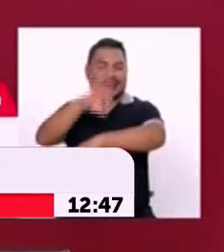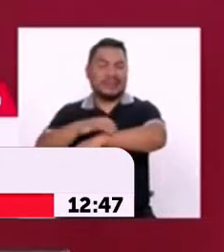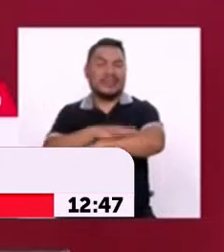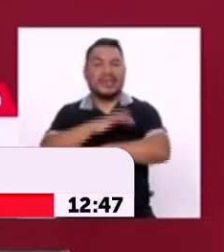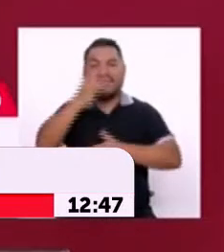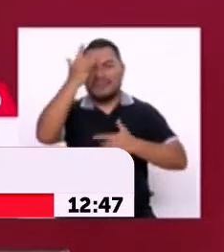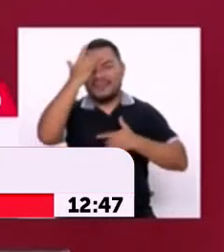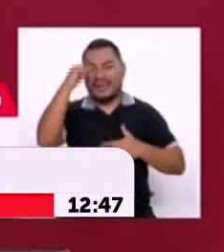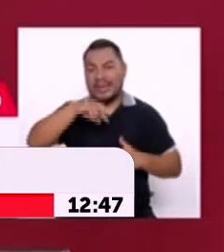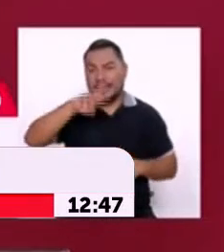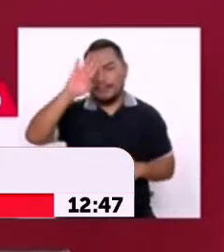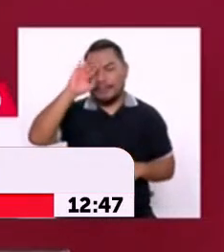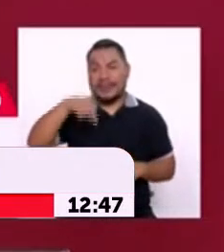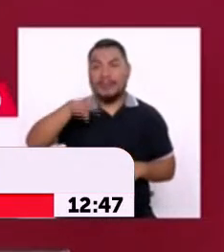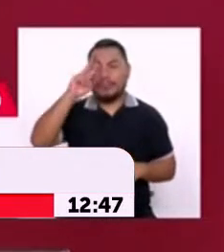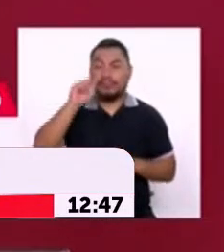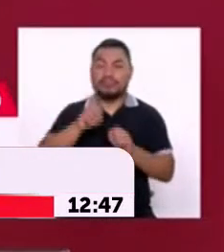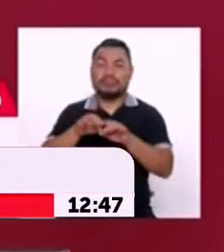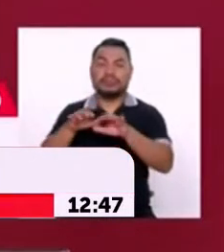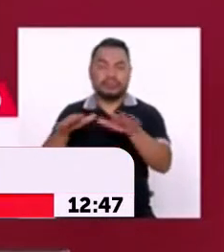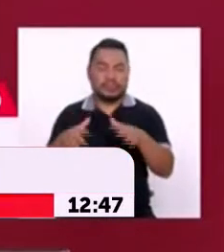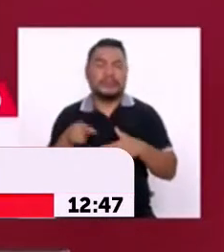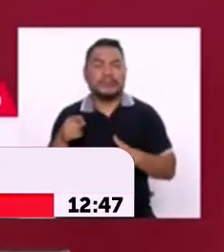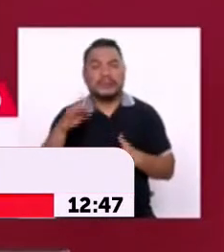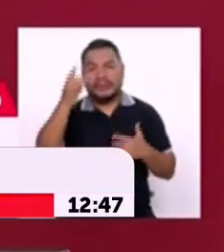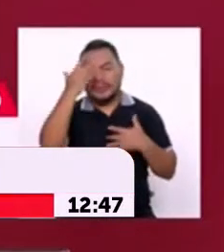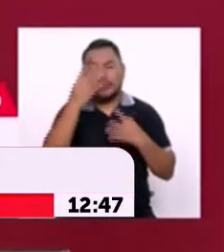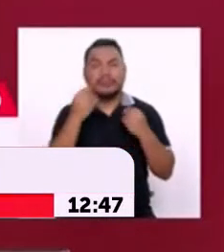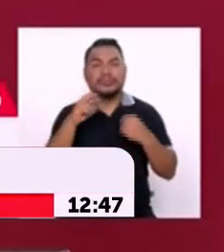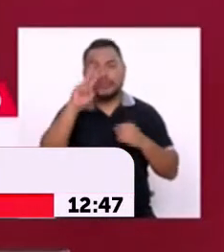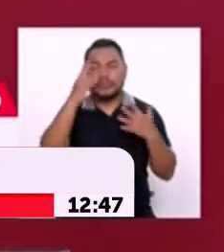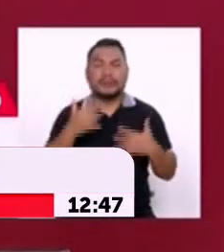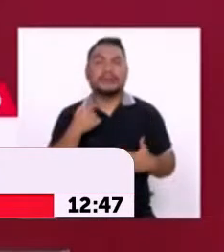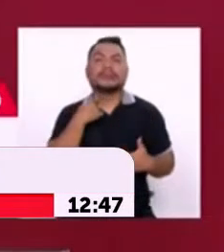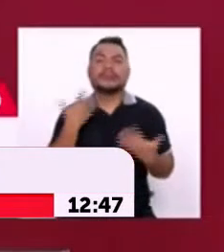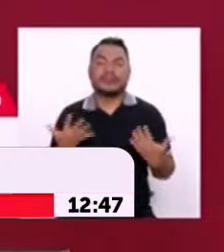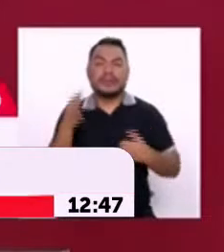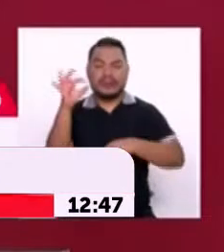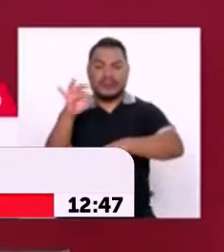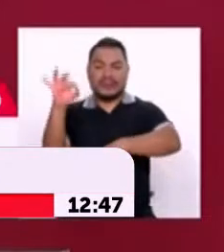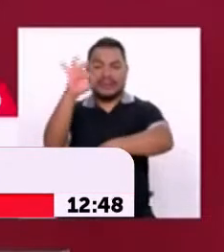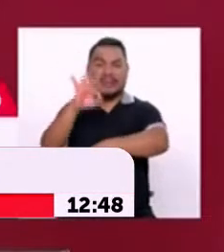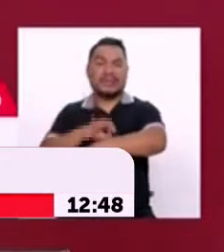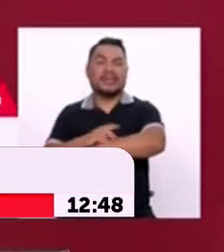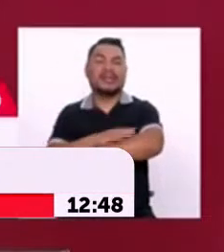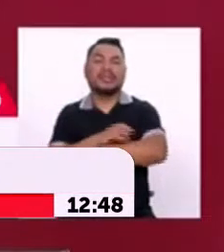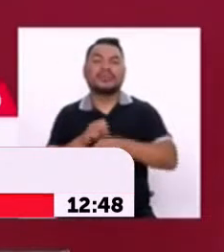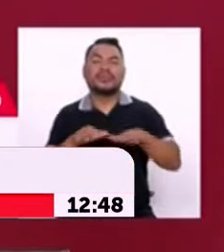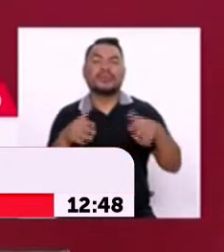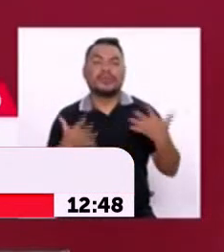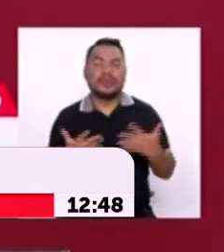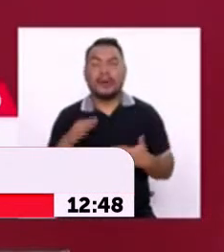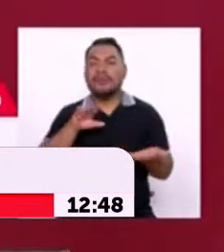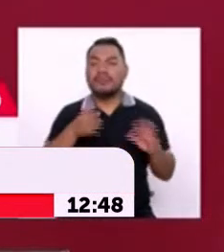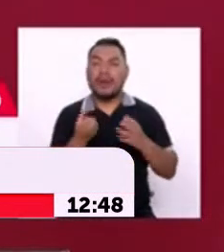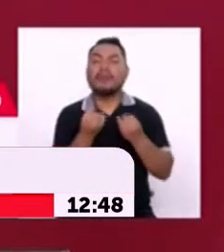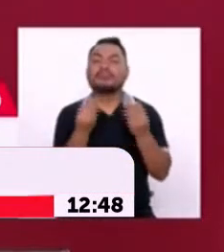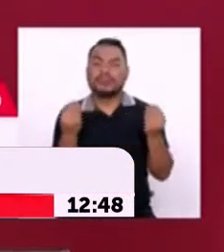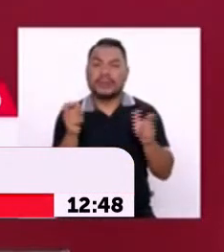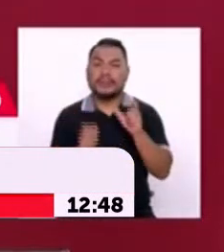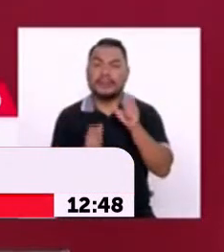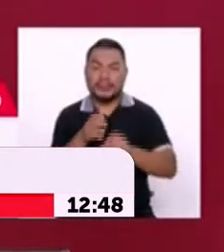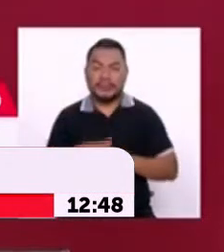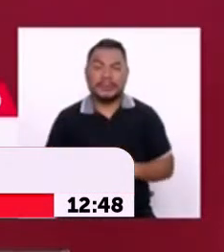país, una enfermedad que viene afectando a muchos compatriotas y ha causado la muerte de más de un centenar